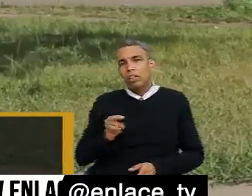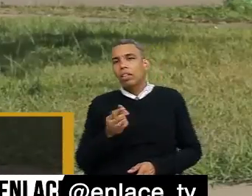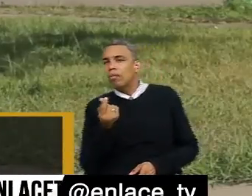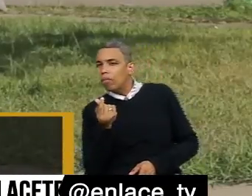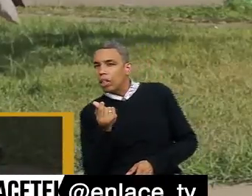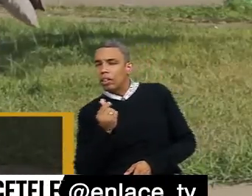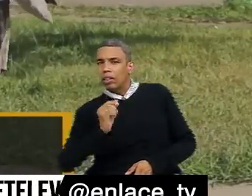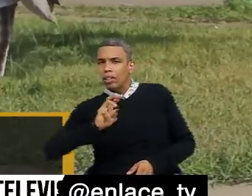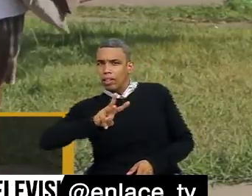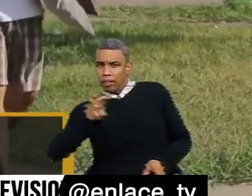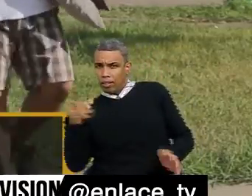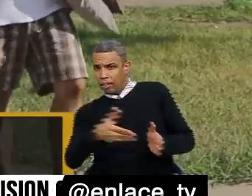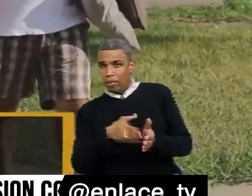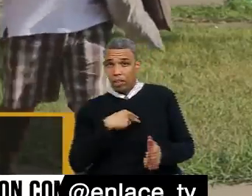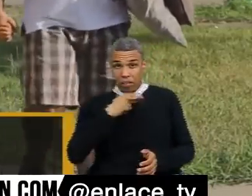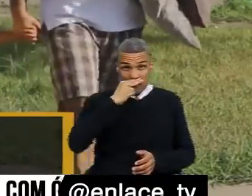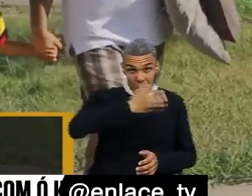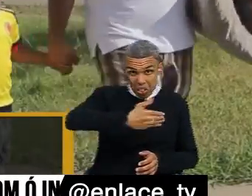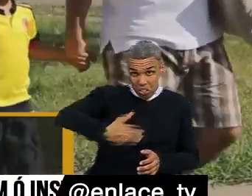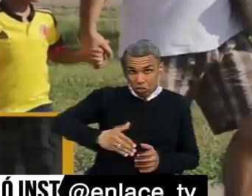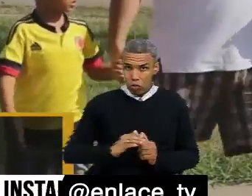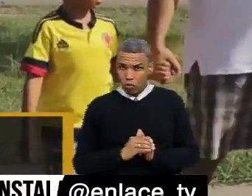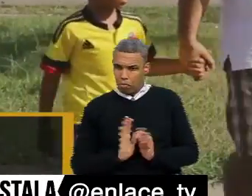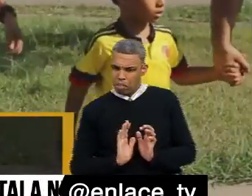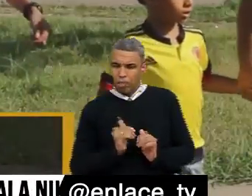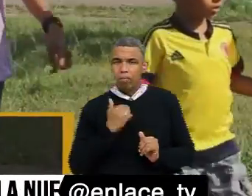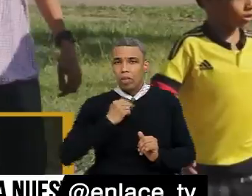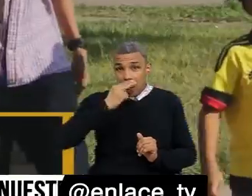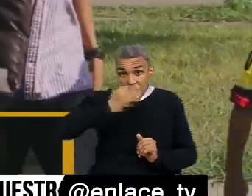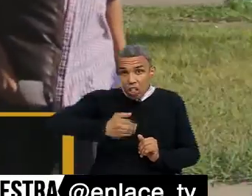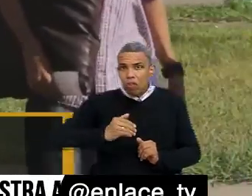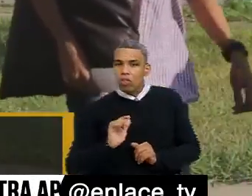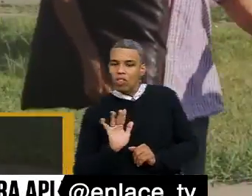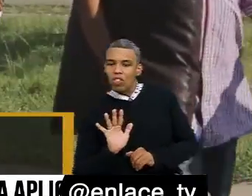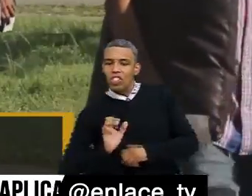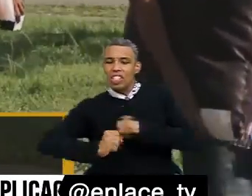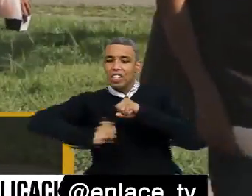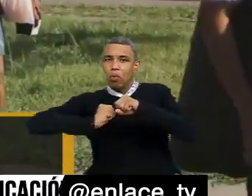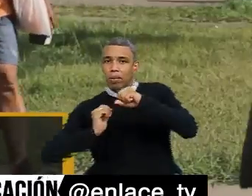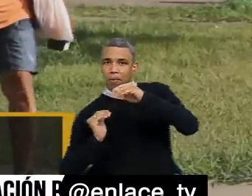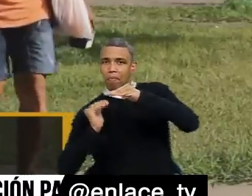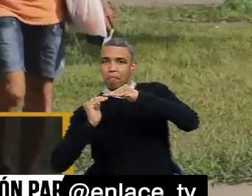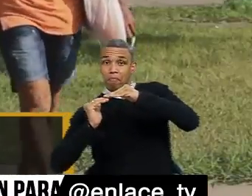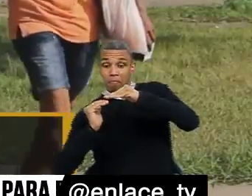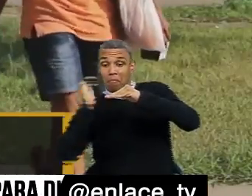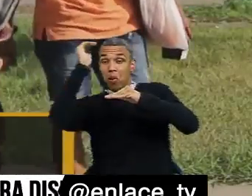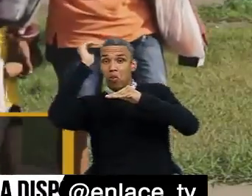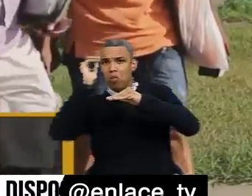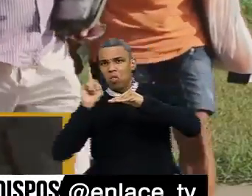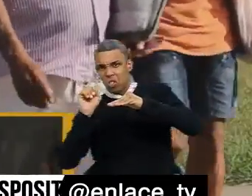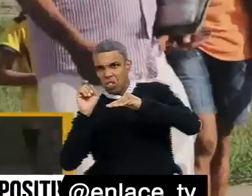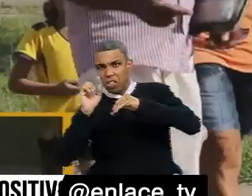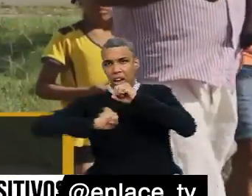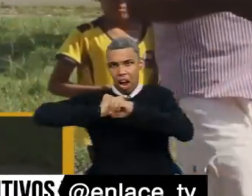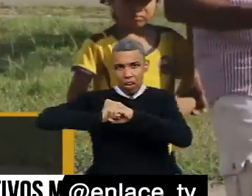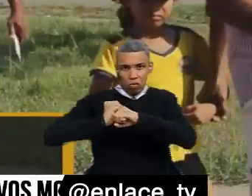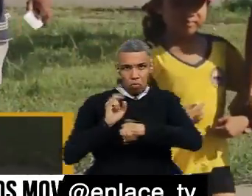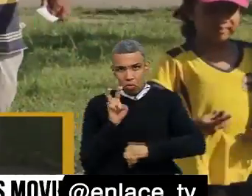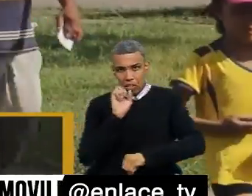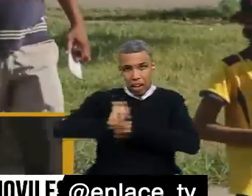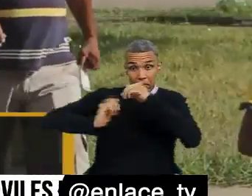los niños entre 5 y 10 años no pagan boleta con un adulto responsable. Sí queremos enviar